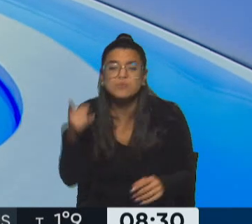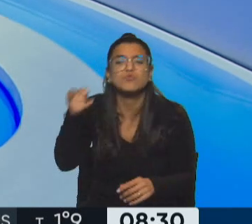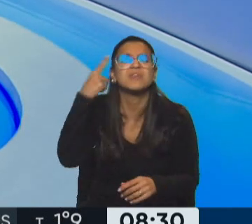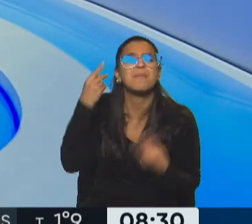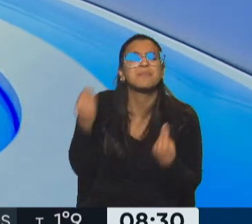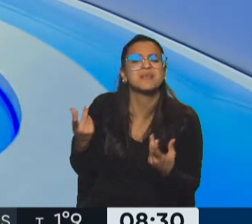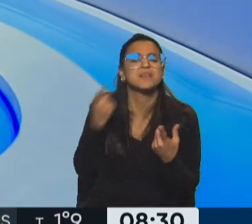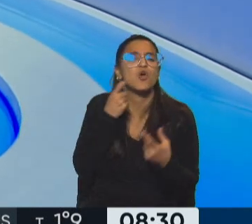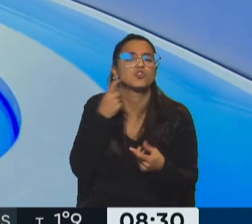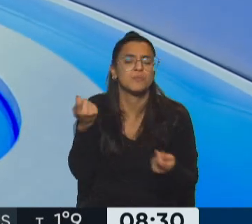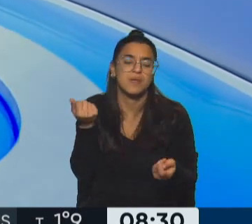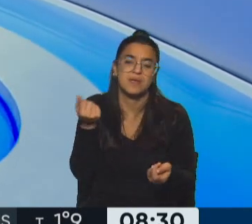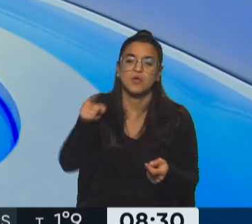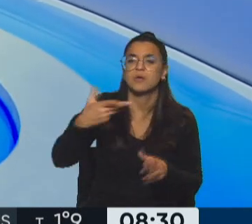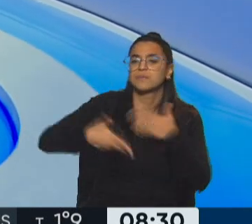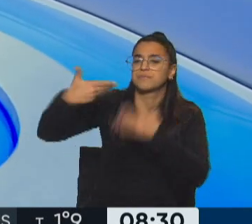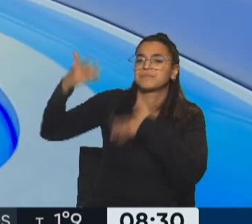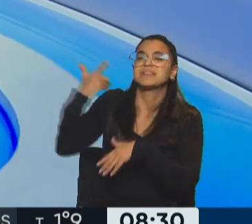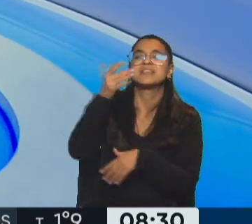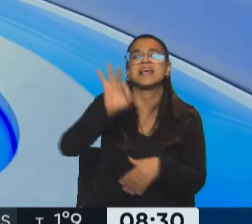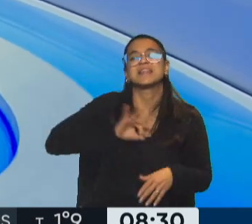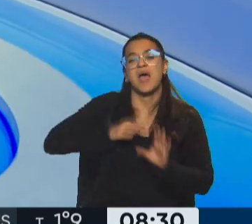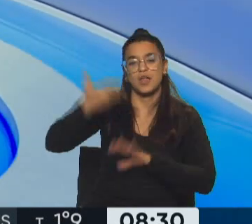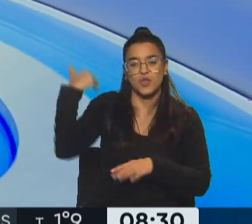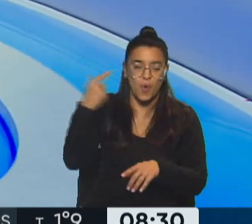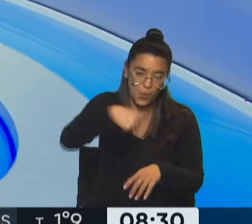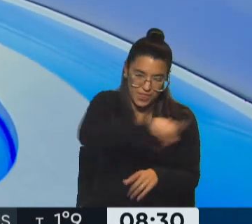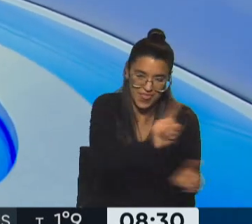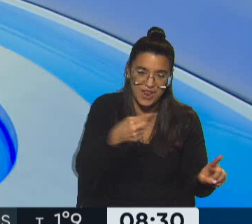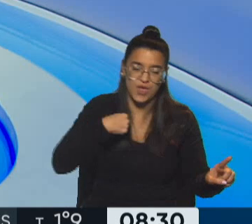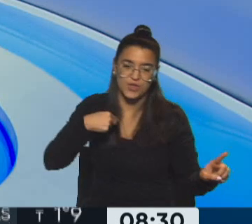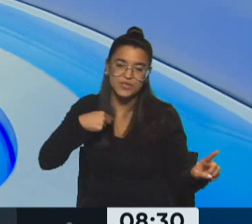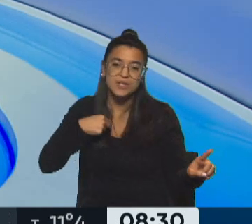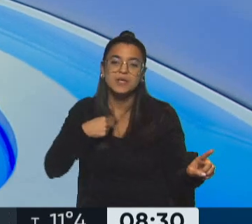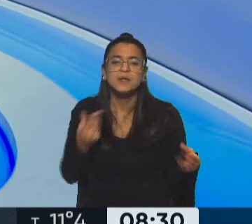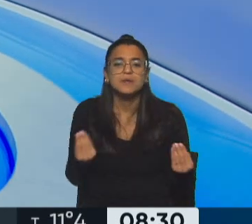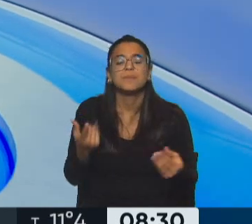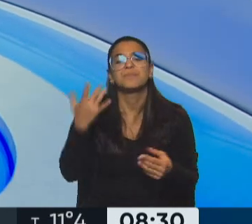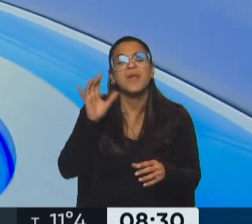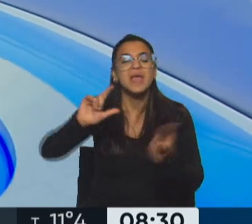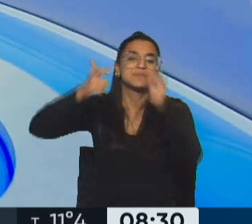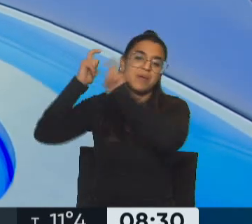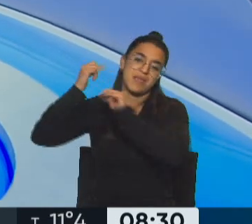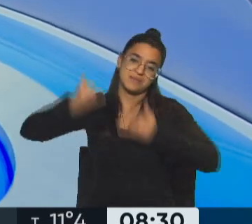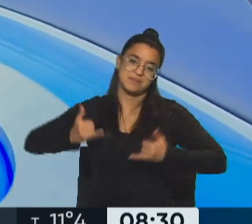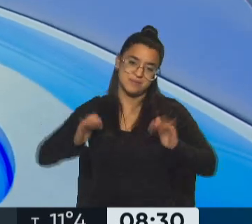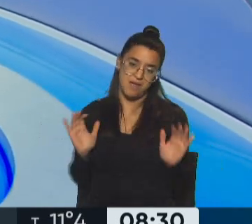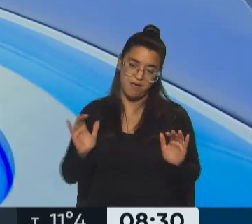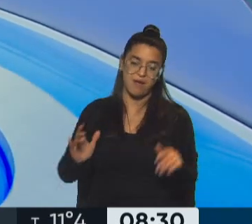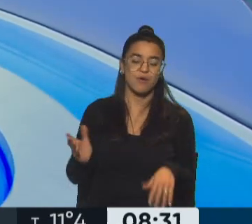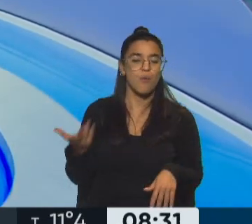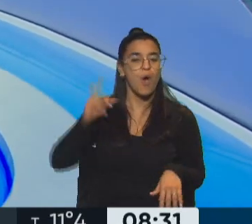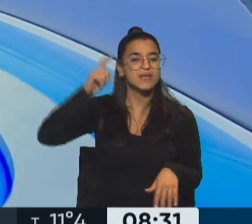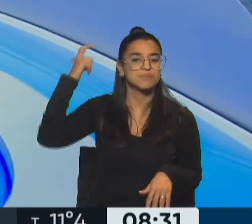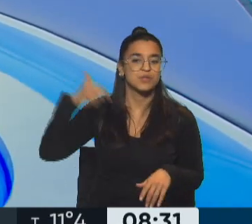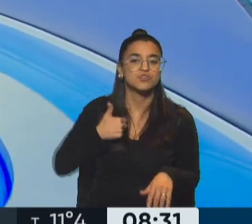del control de precios? Los que somos sexagenarios, y esto me hago cargo yo, no ustedes, de ese tema, tenemos la experiencia, ¿no? La voz de la